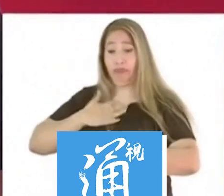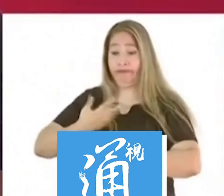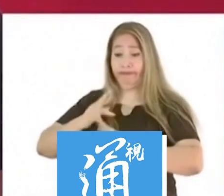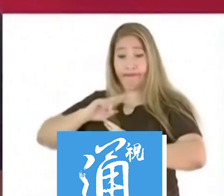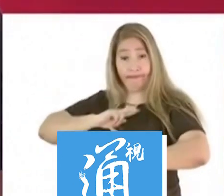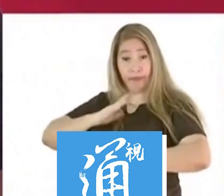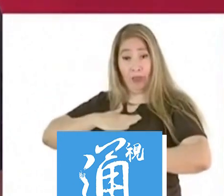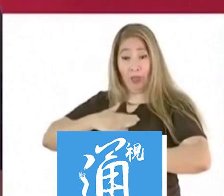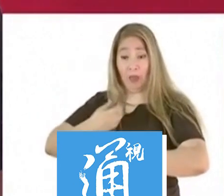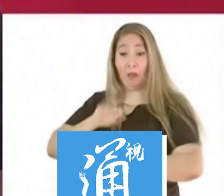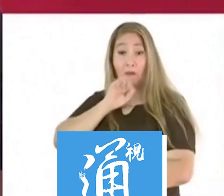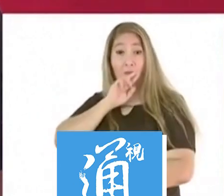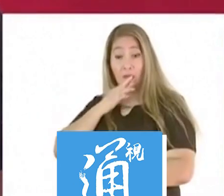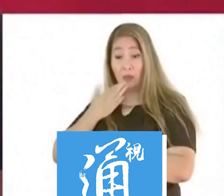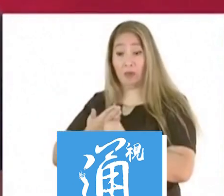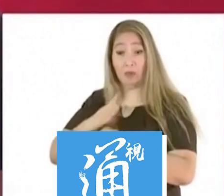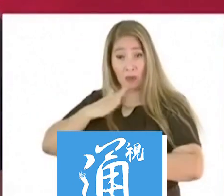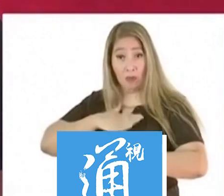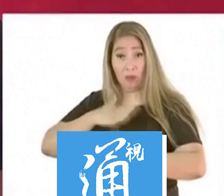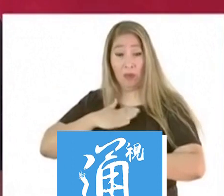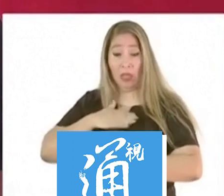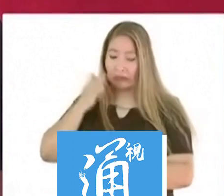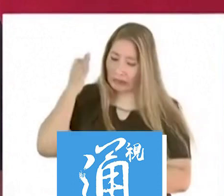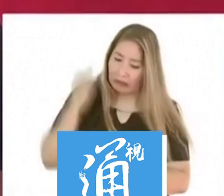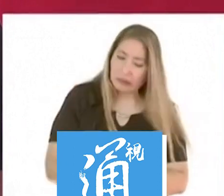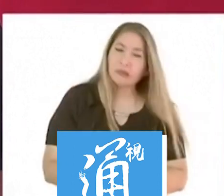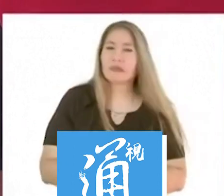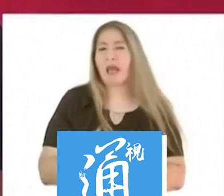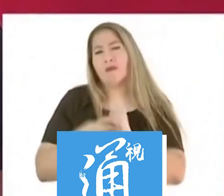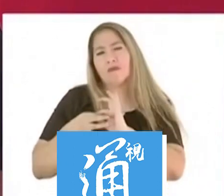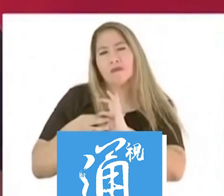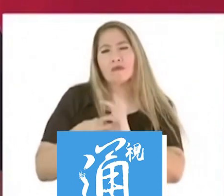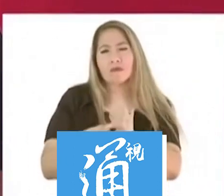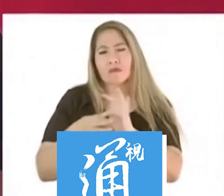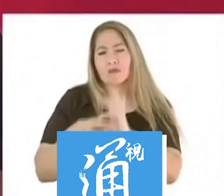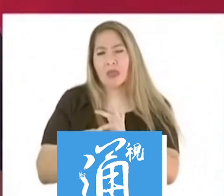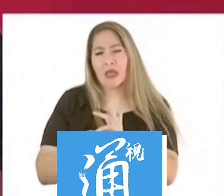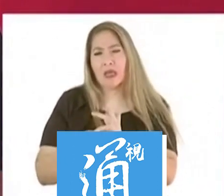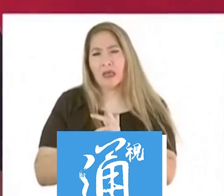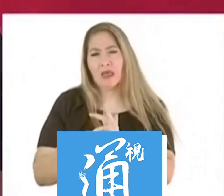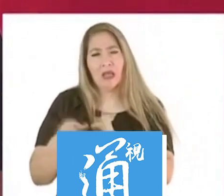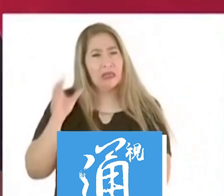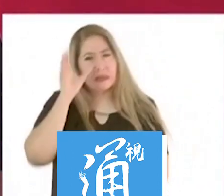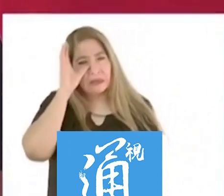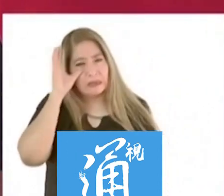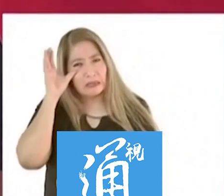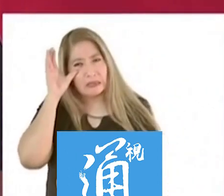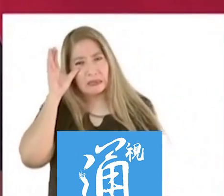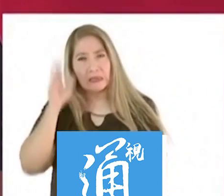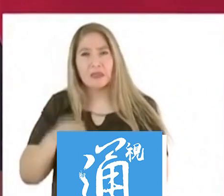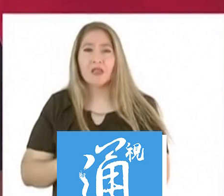responsabilidad y culpa, sino también aceptar el compromiso con el pueblo y la República Popular de